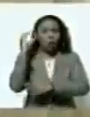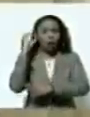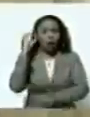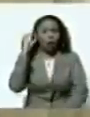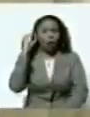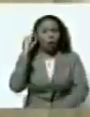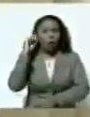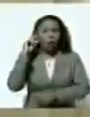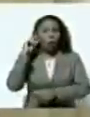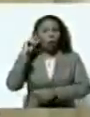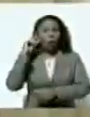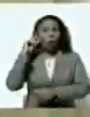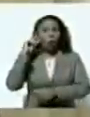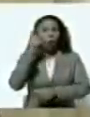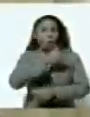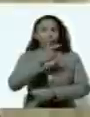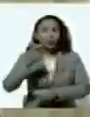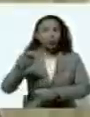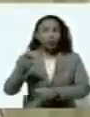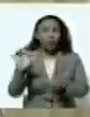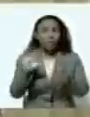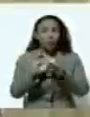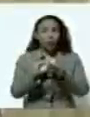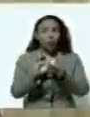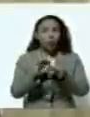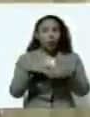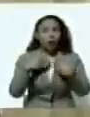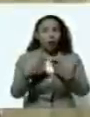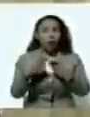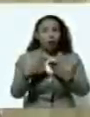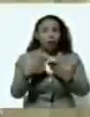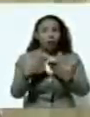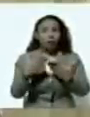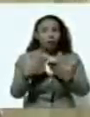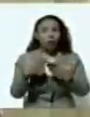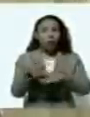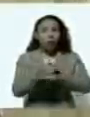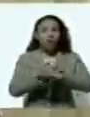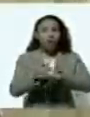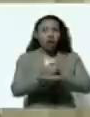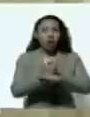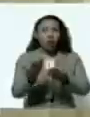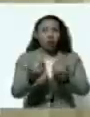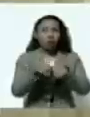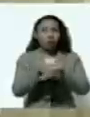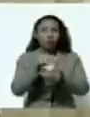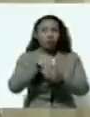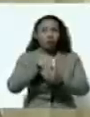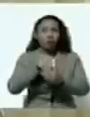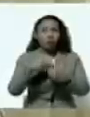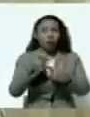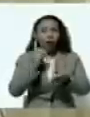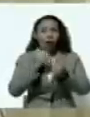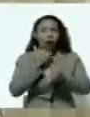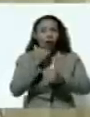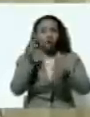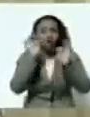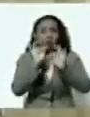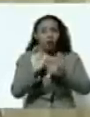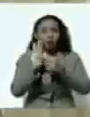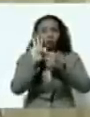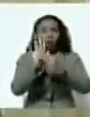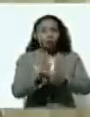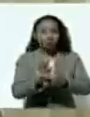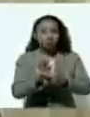Guaidó y con las personas ligadas al denominado gobierno interino, que de alguna forma representa